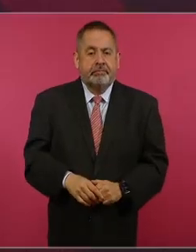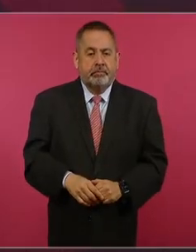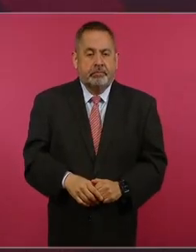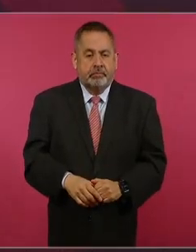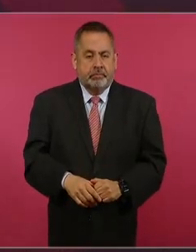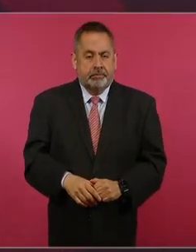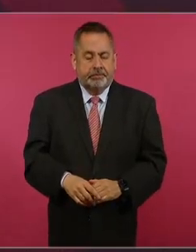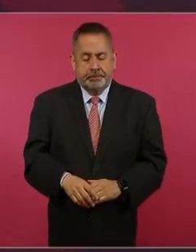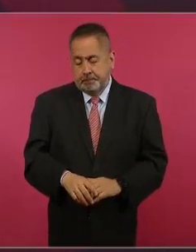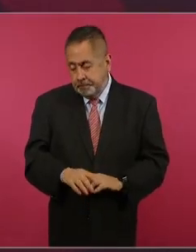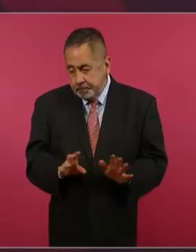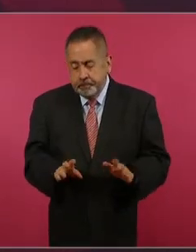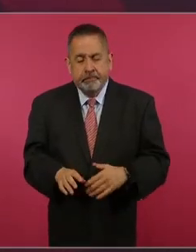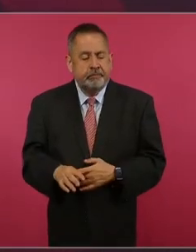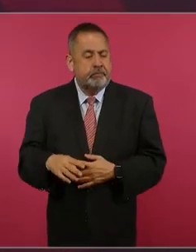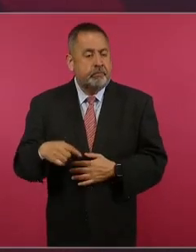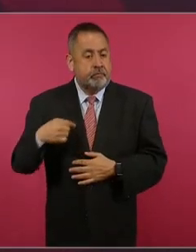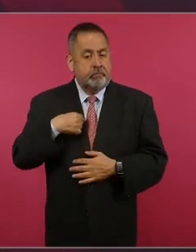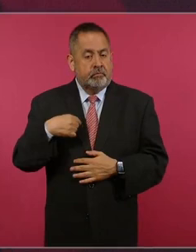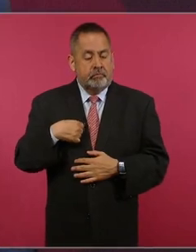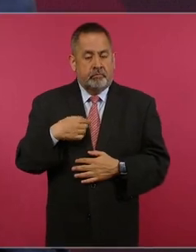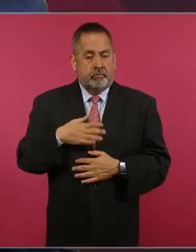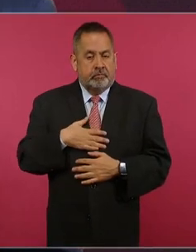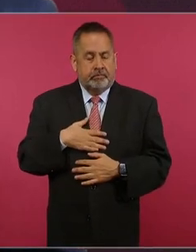Yo celebro,